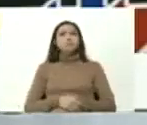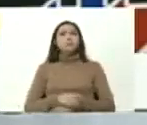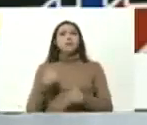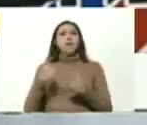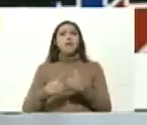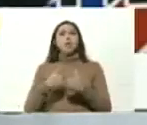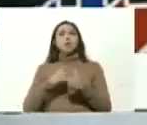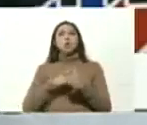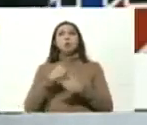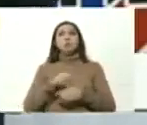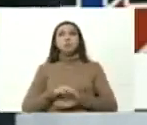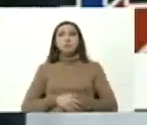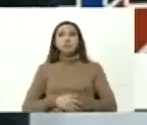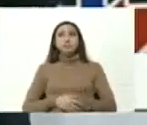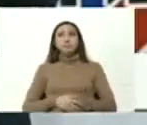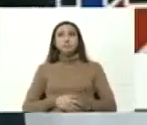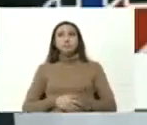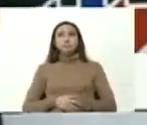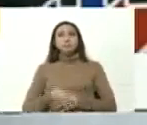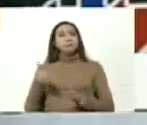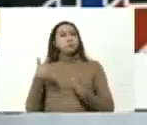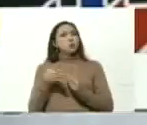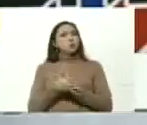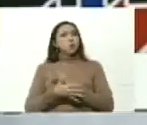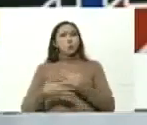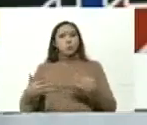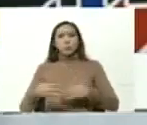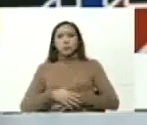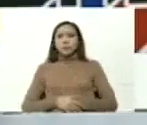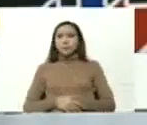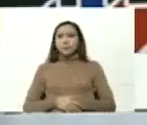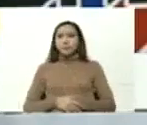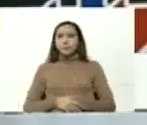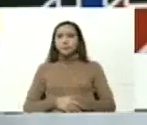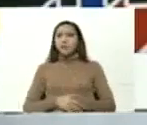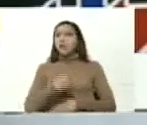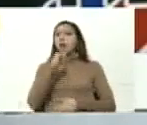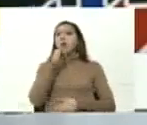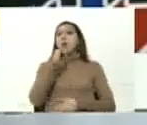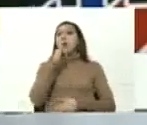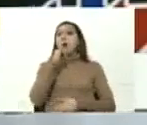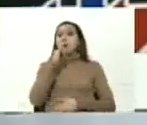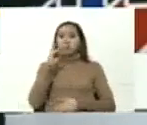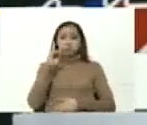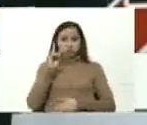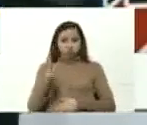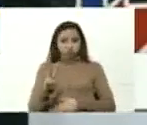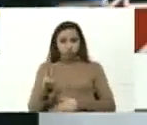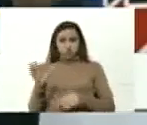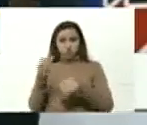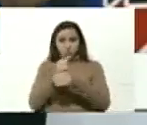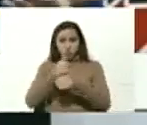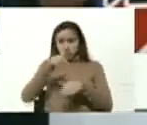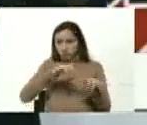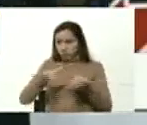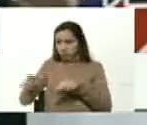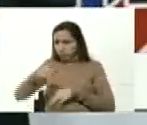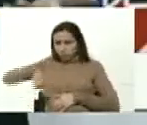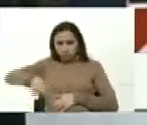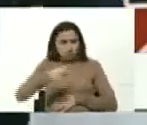Igualmente, en la materia de los contenidos, ya identificamos esta sala, los felicito a